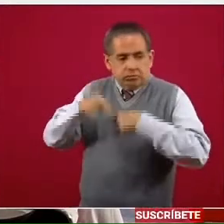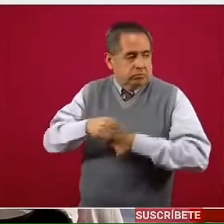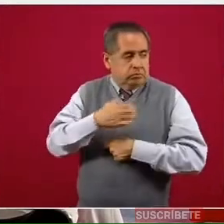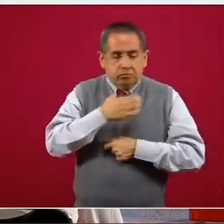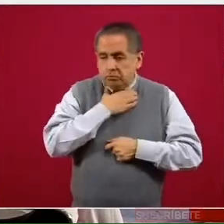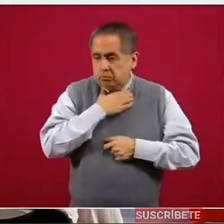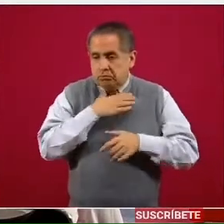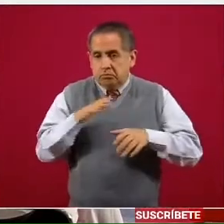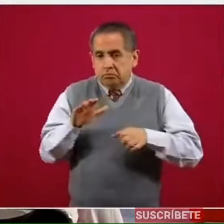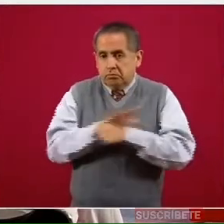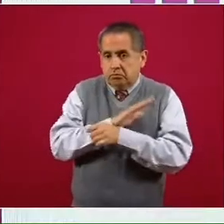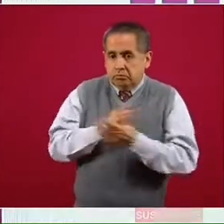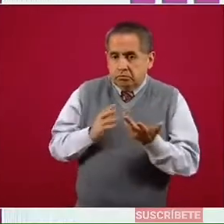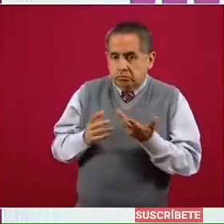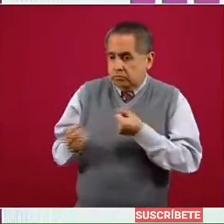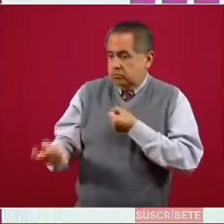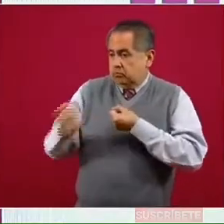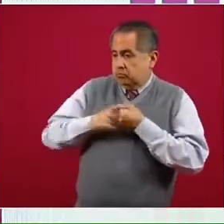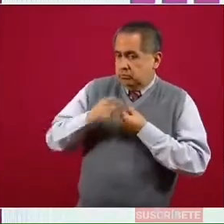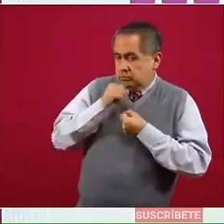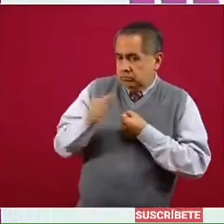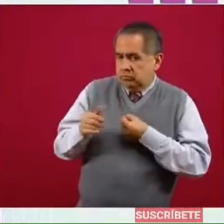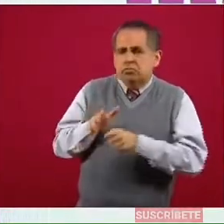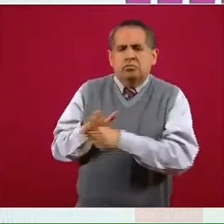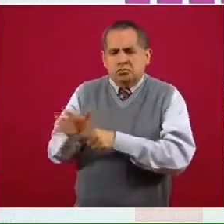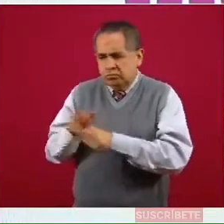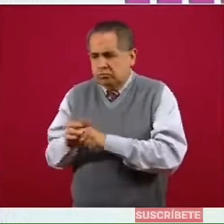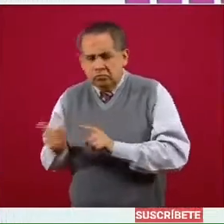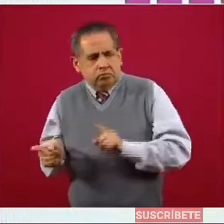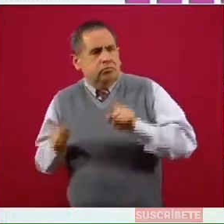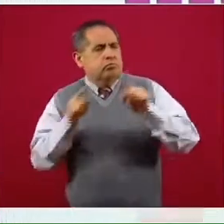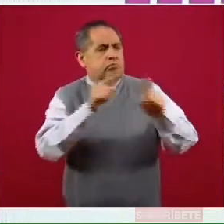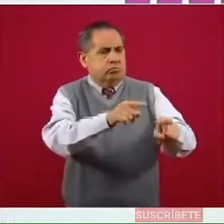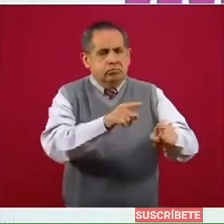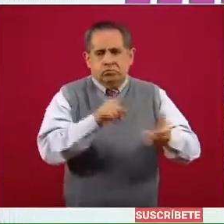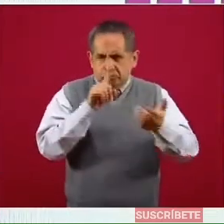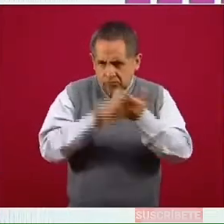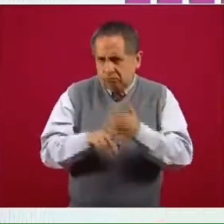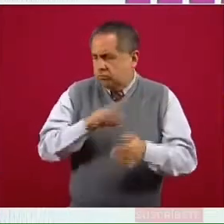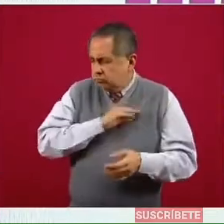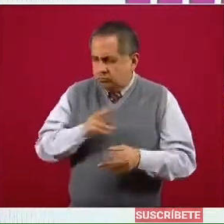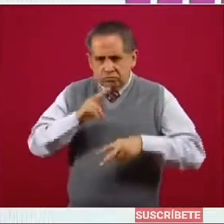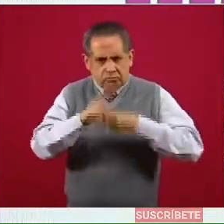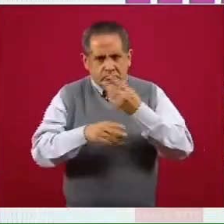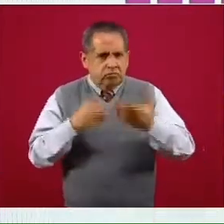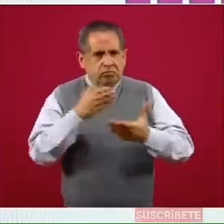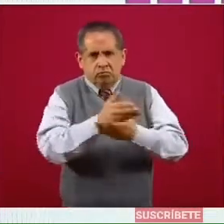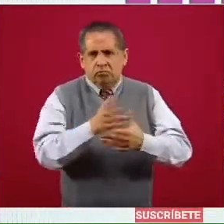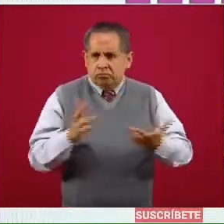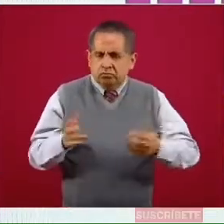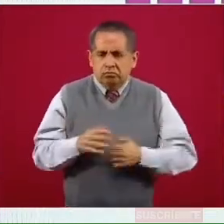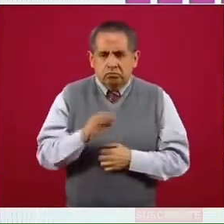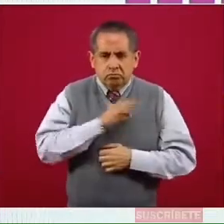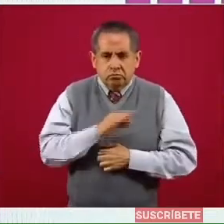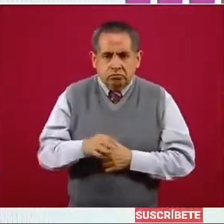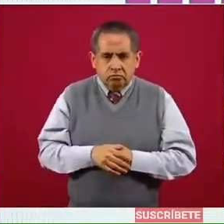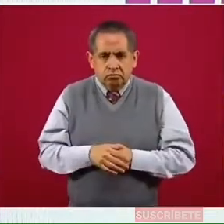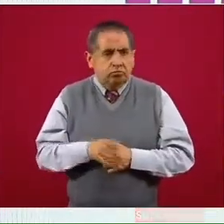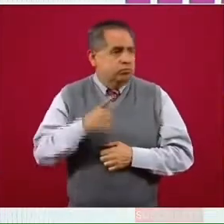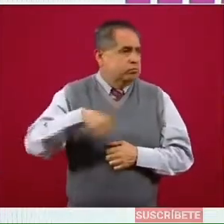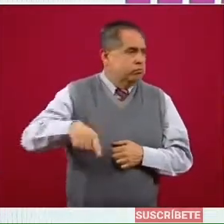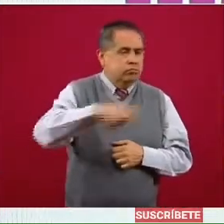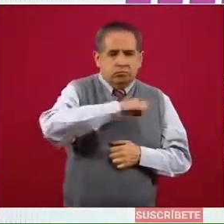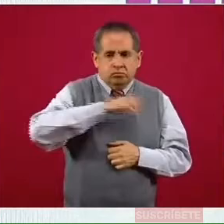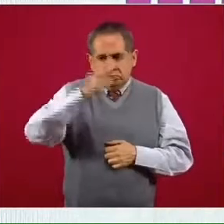en un hospital para no derechohabientes, está disponible en un hospital para derechohabientes, o viceversa, porque hay un